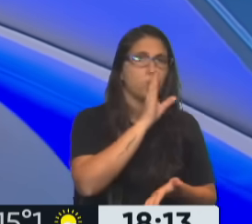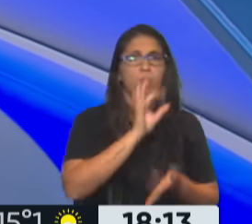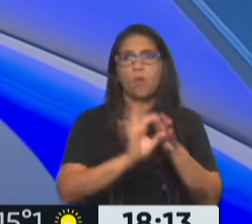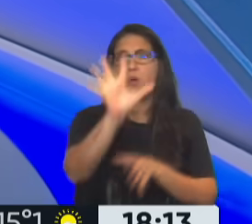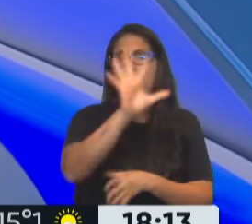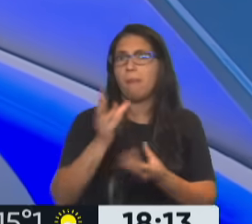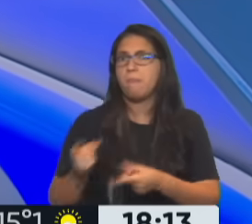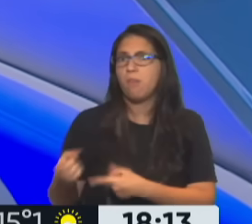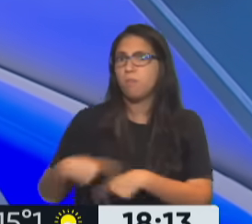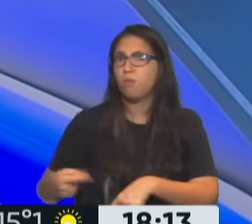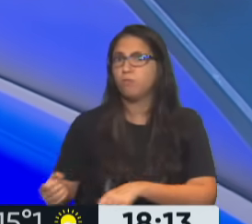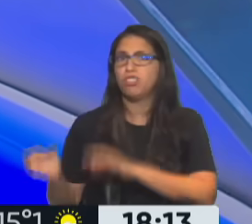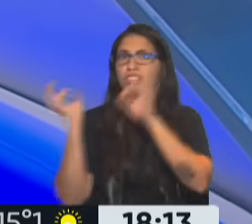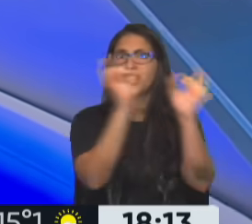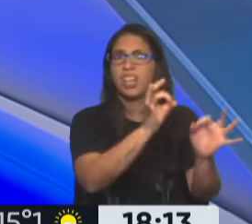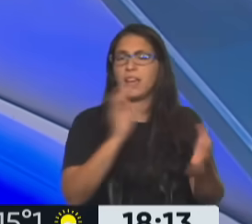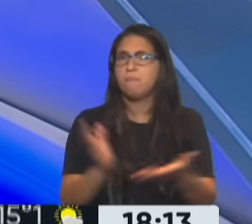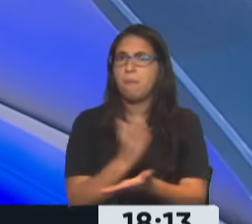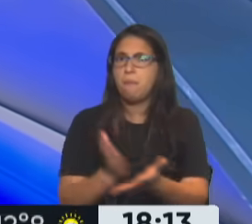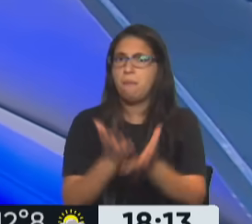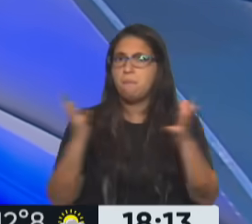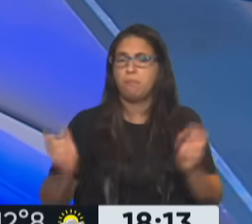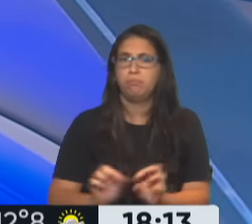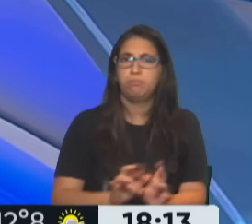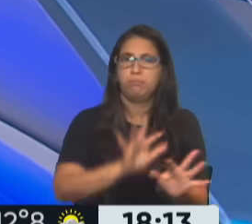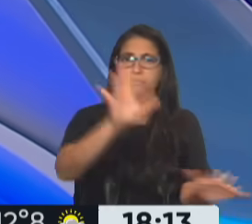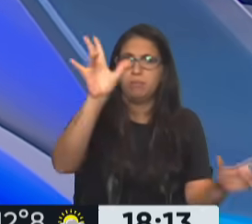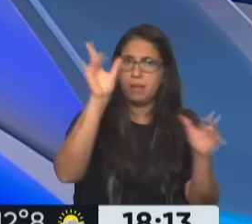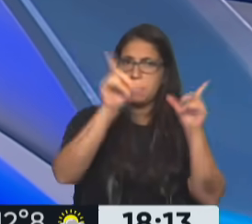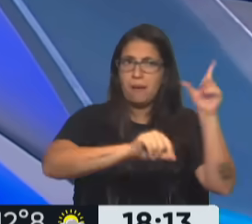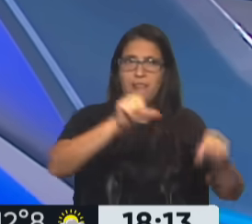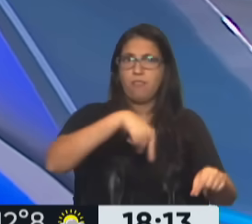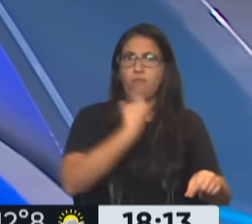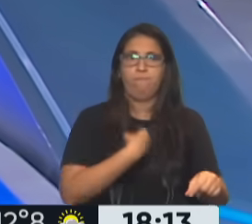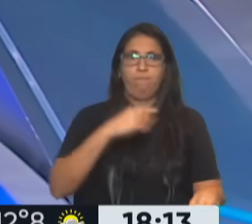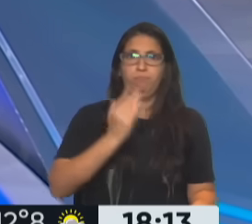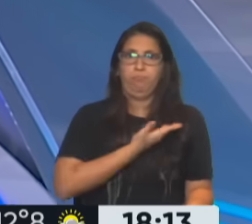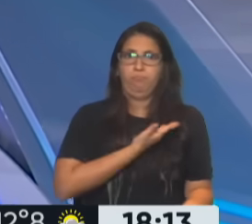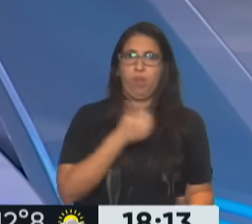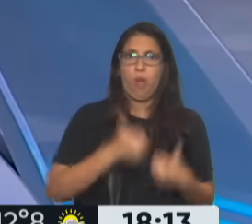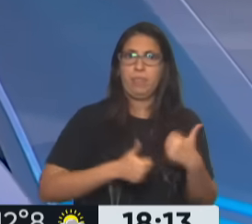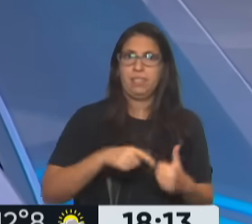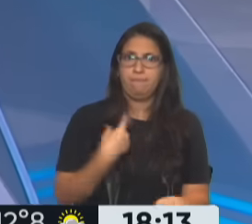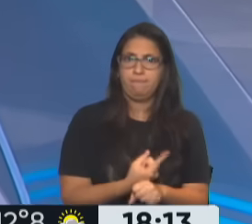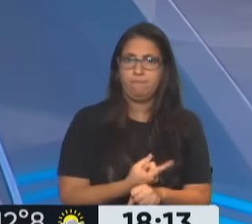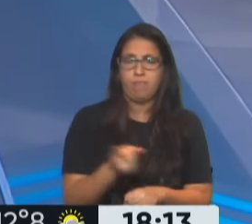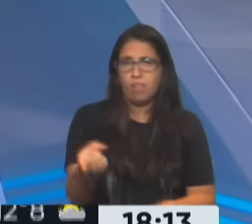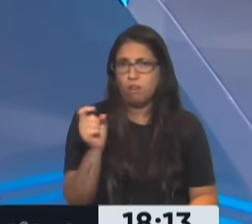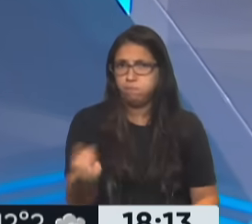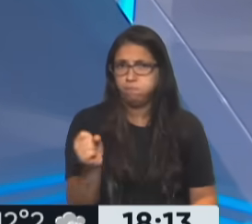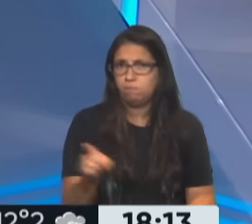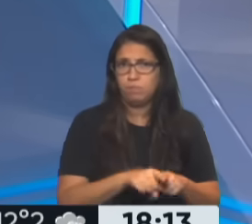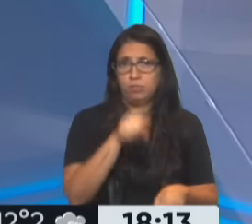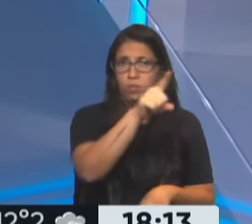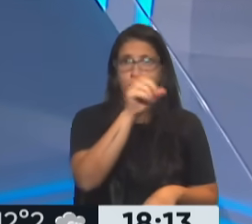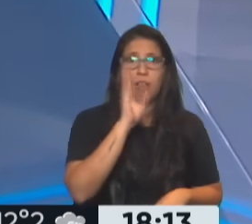estos productos con una sobreproducción a precios más baratos en los que no puedan competir. Esto es un poco lo que ya ha pasado con Estados